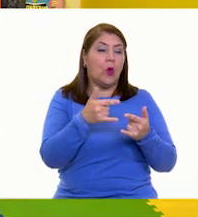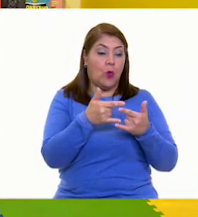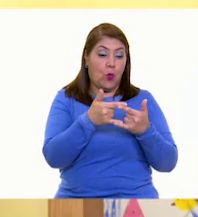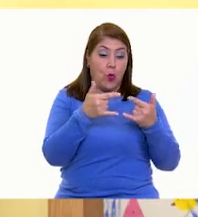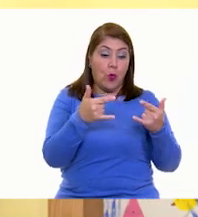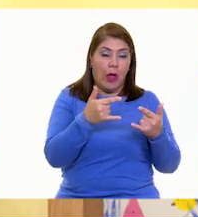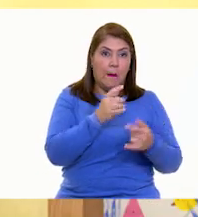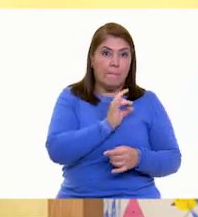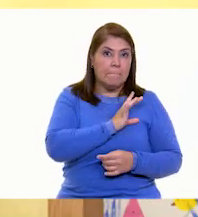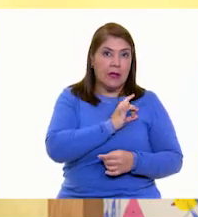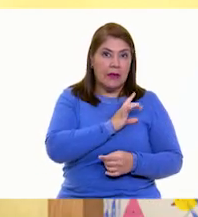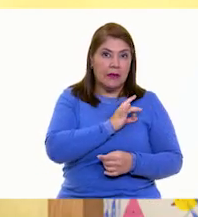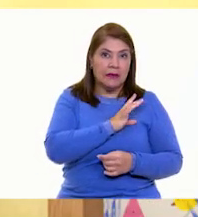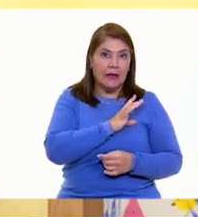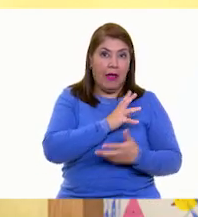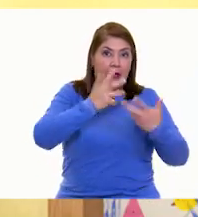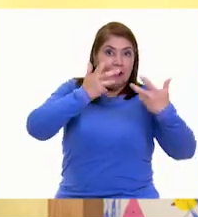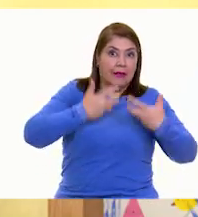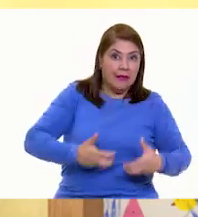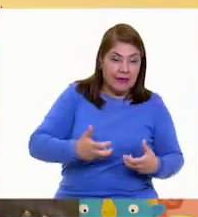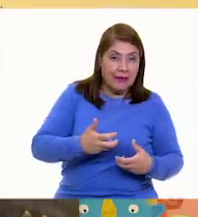miedo? ¡Ay, se asustarán!